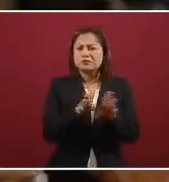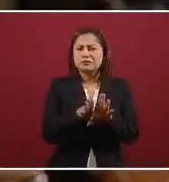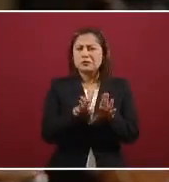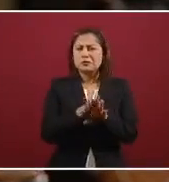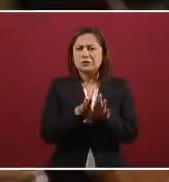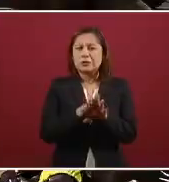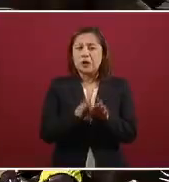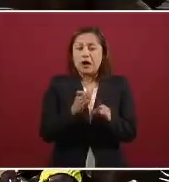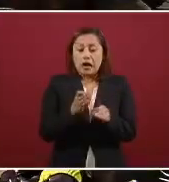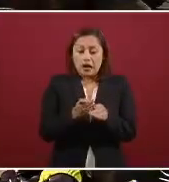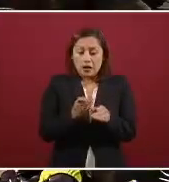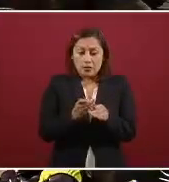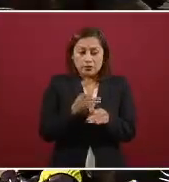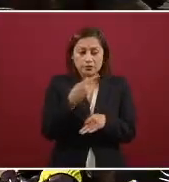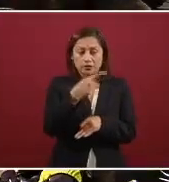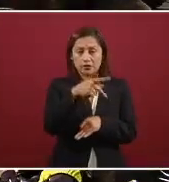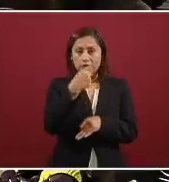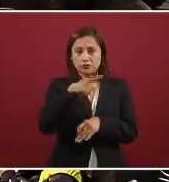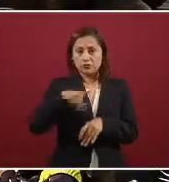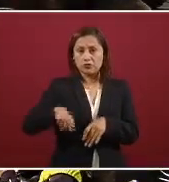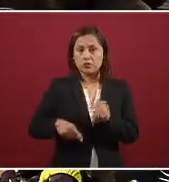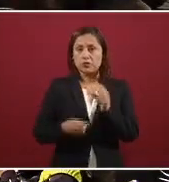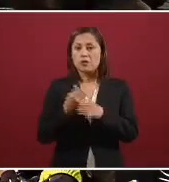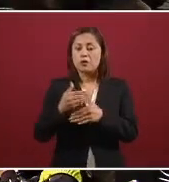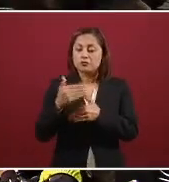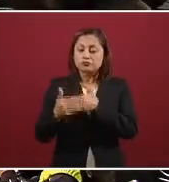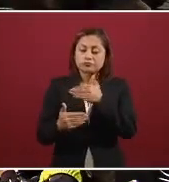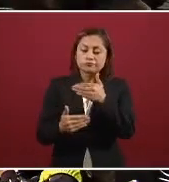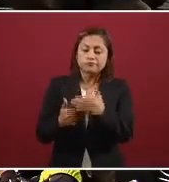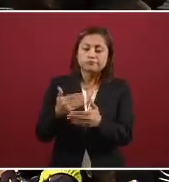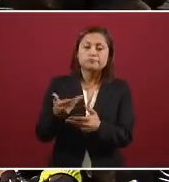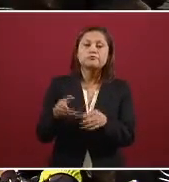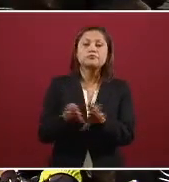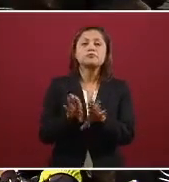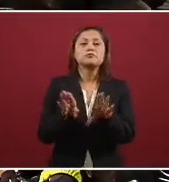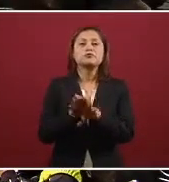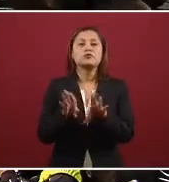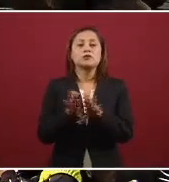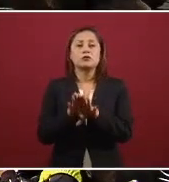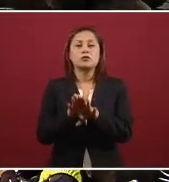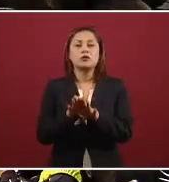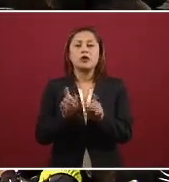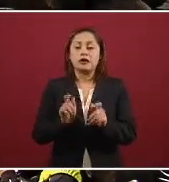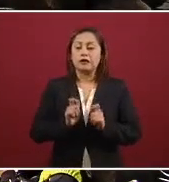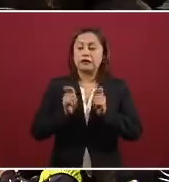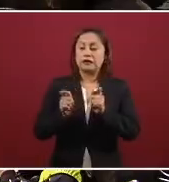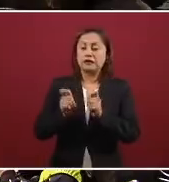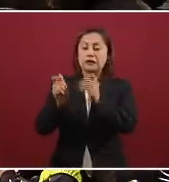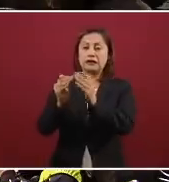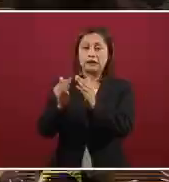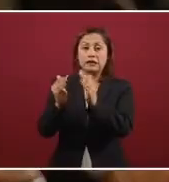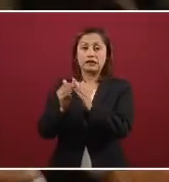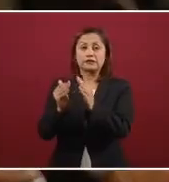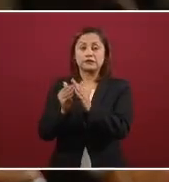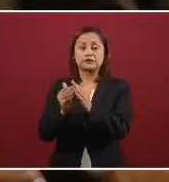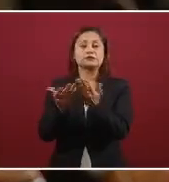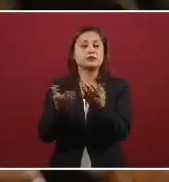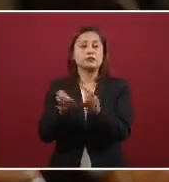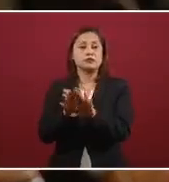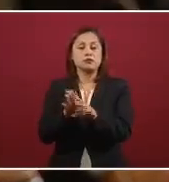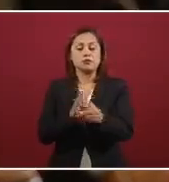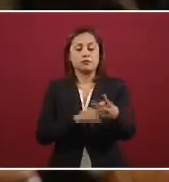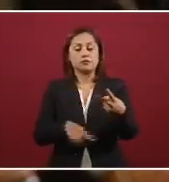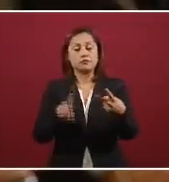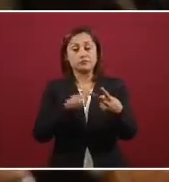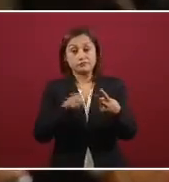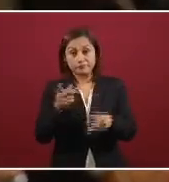los próximos meses van a estar pues entregando las primeras casas. Es la primera pregunta. La segunda, insistir en